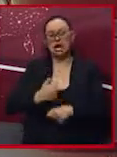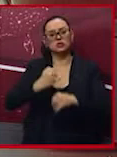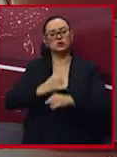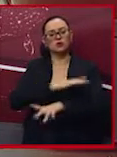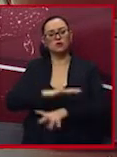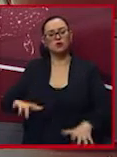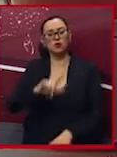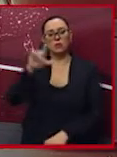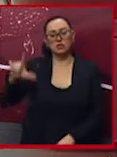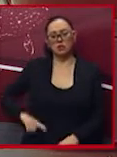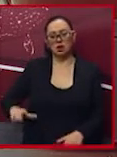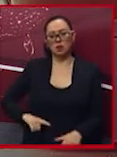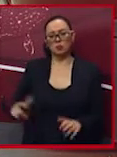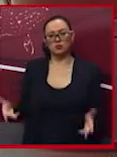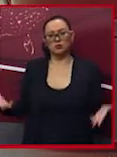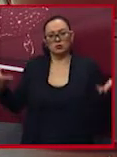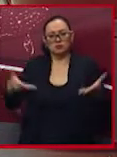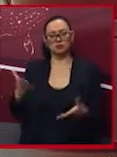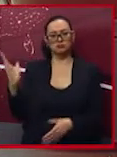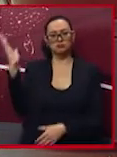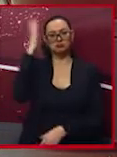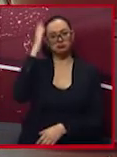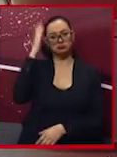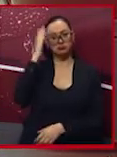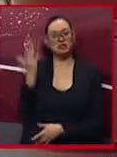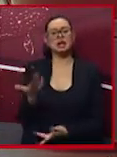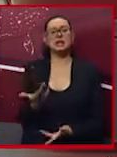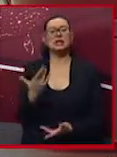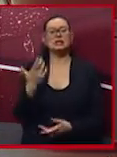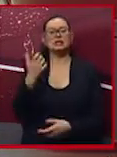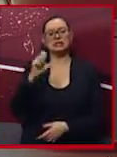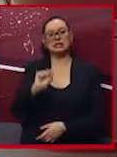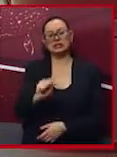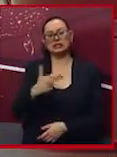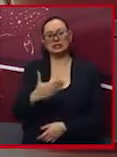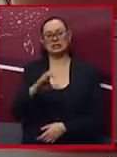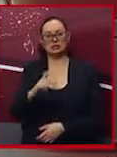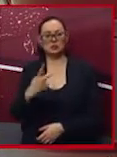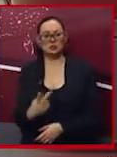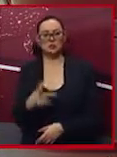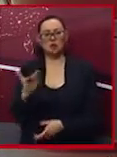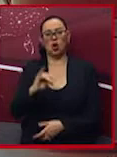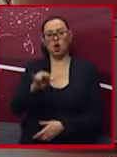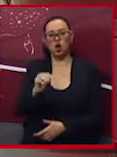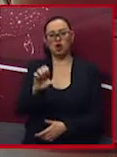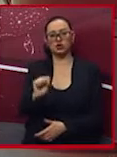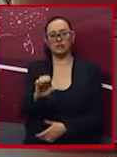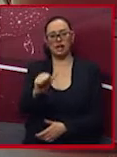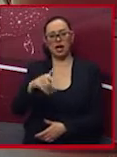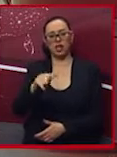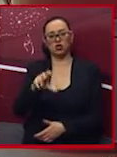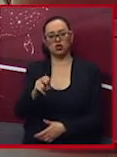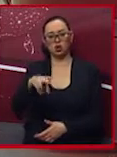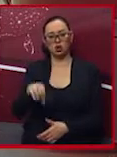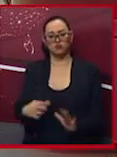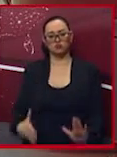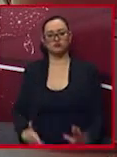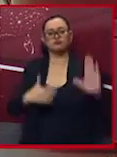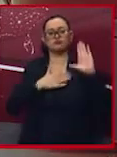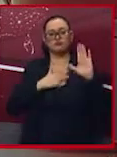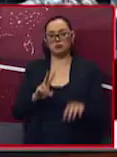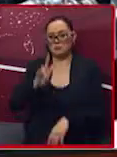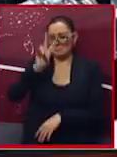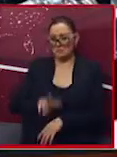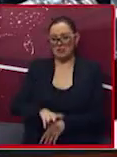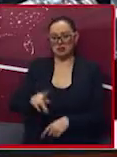de gobierno, compareció ante el Pleno el titular de la Secretaría de Hacienda y Crédito Público, José Antonio González Anaya, quien protestó decir verdad a